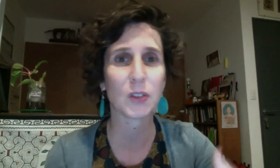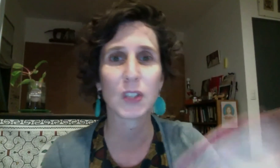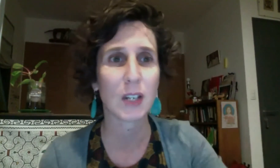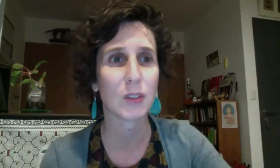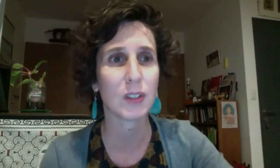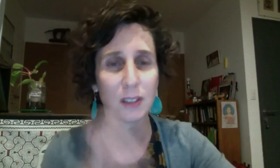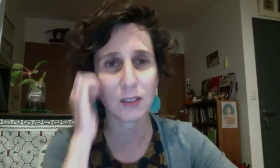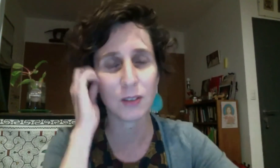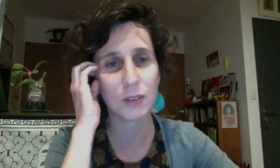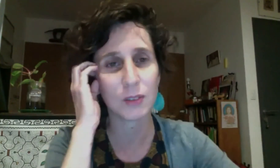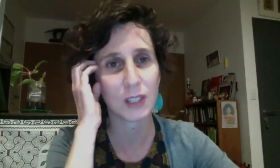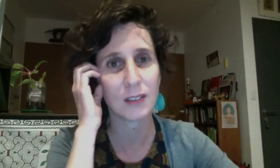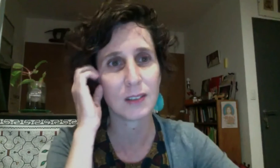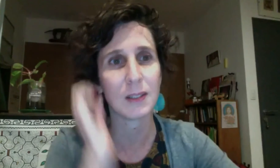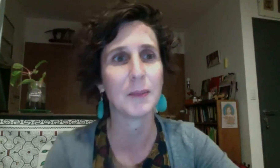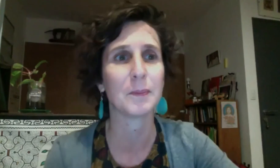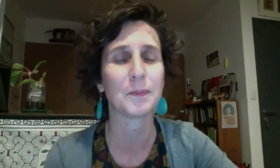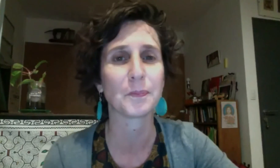personal social o ciencias, ¿no?